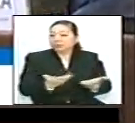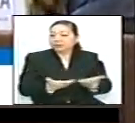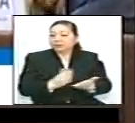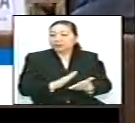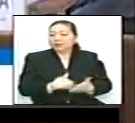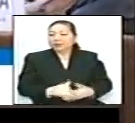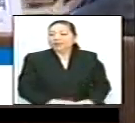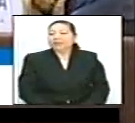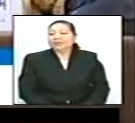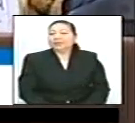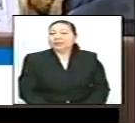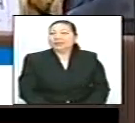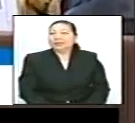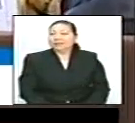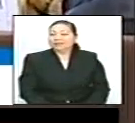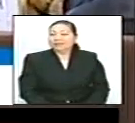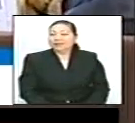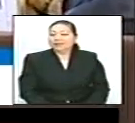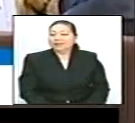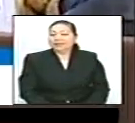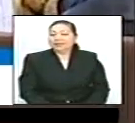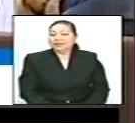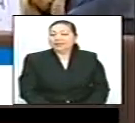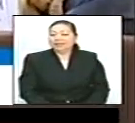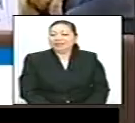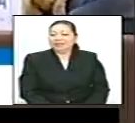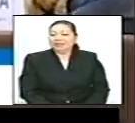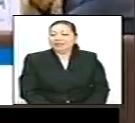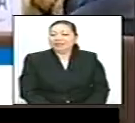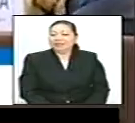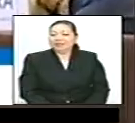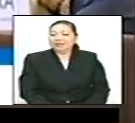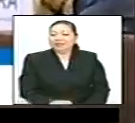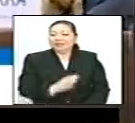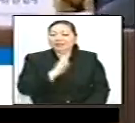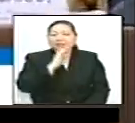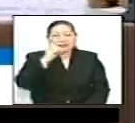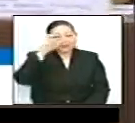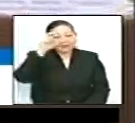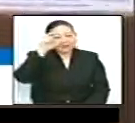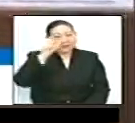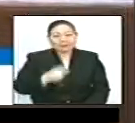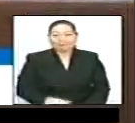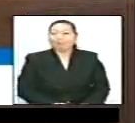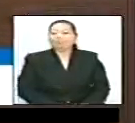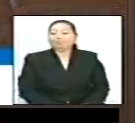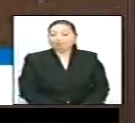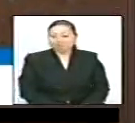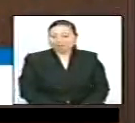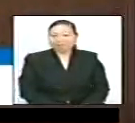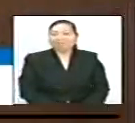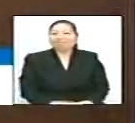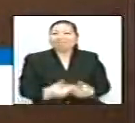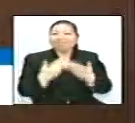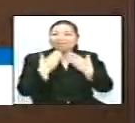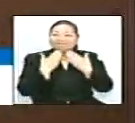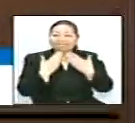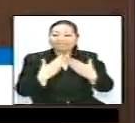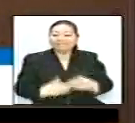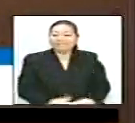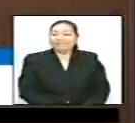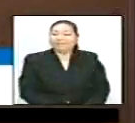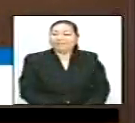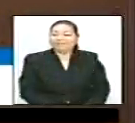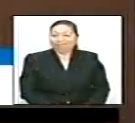sesión. Vamos a otorgar la palabra al congresista Jorge Castillo. Señor presidente, muchas gracias. Señor